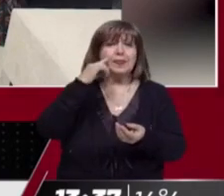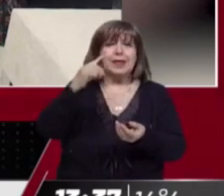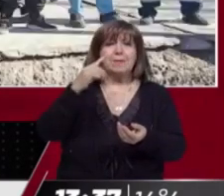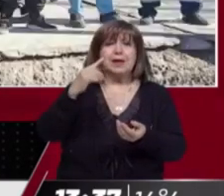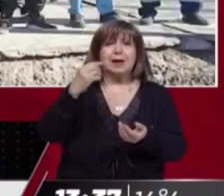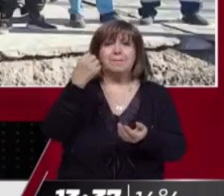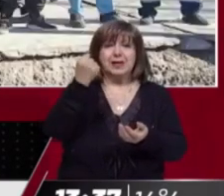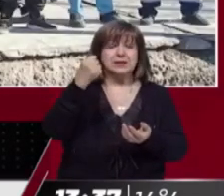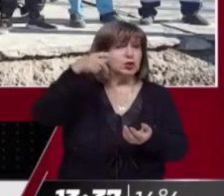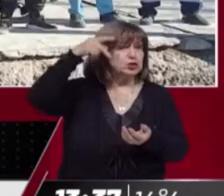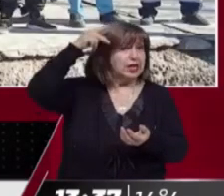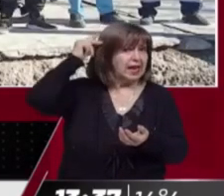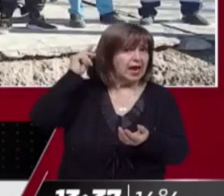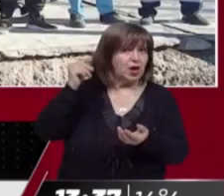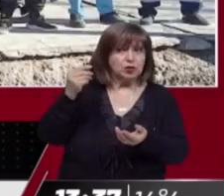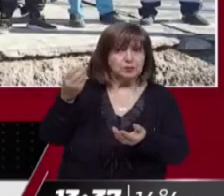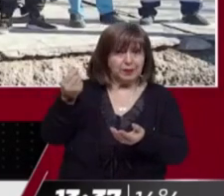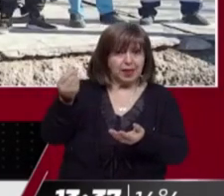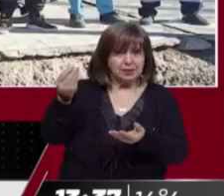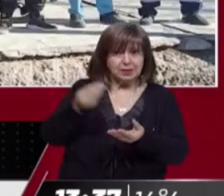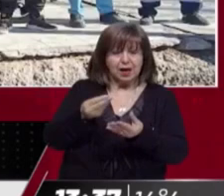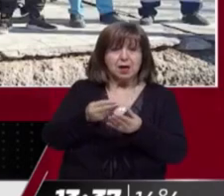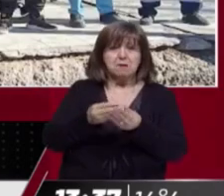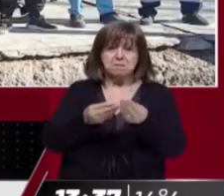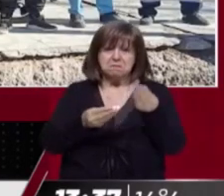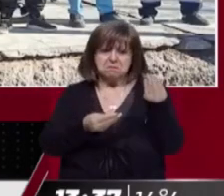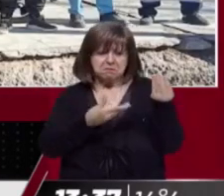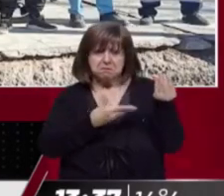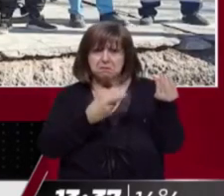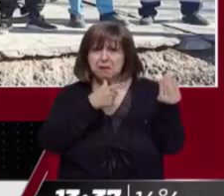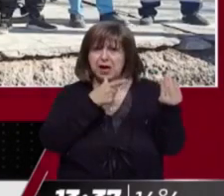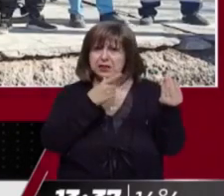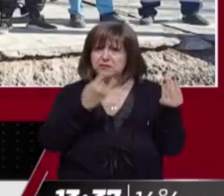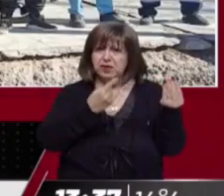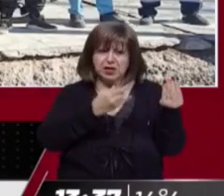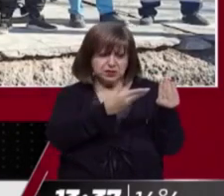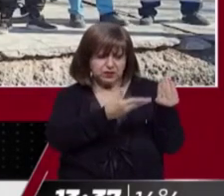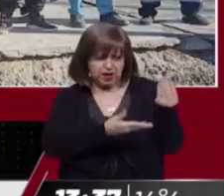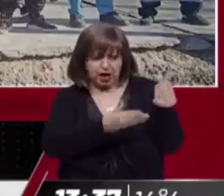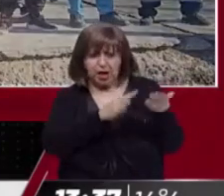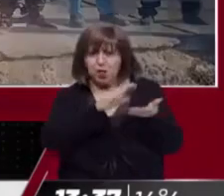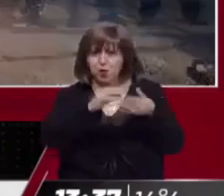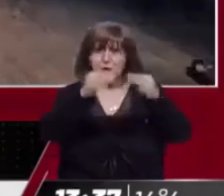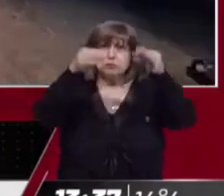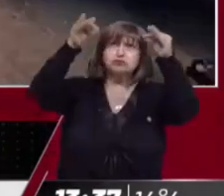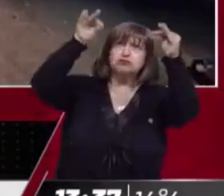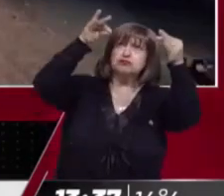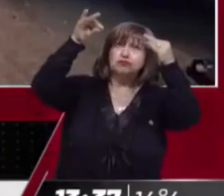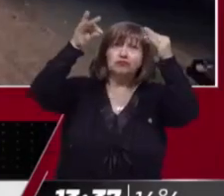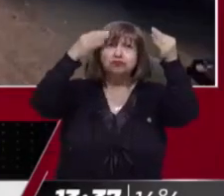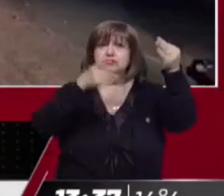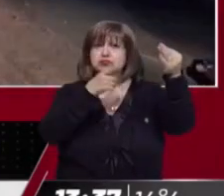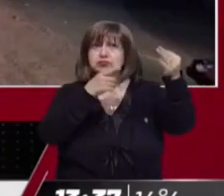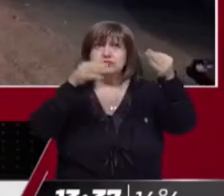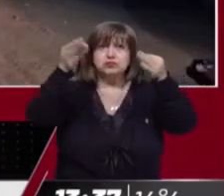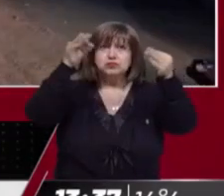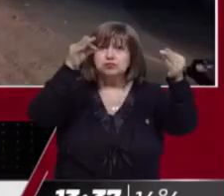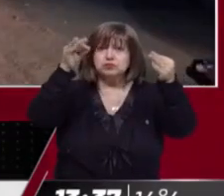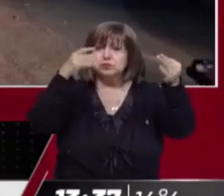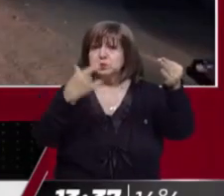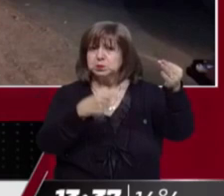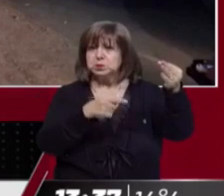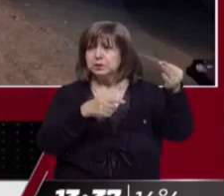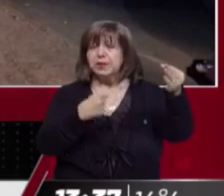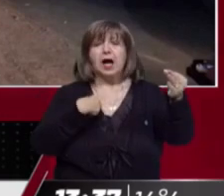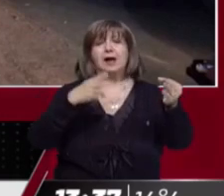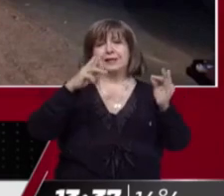490.000 pesos chilenos que deberían o podrían llegar a ser apócrifos, falsos, ¿sí? Esto se realizó con una